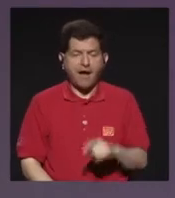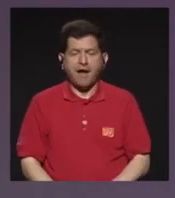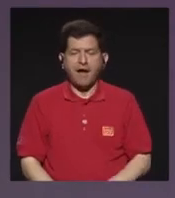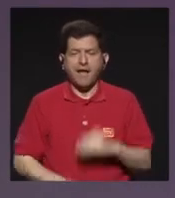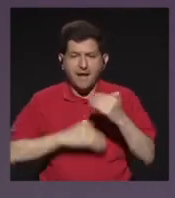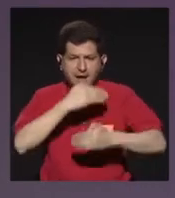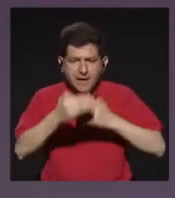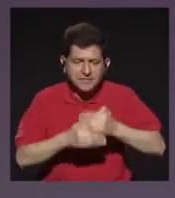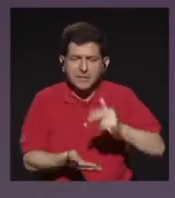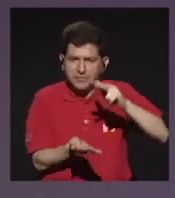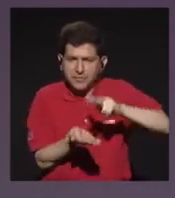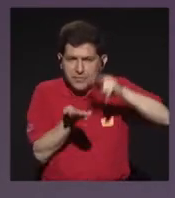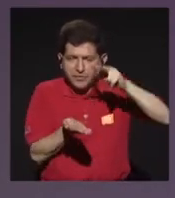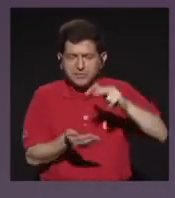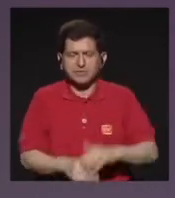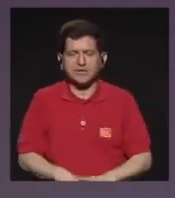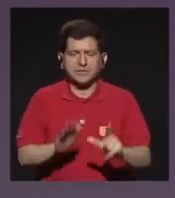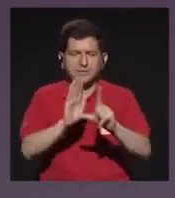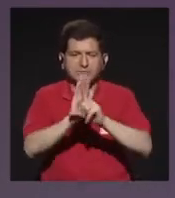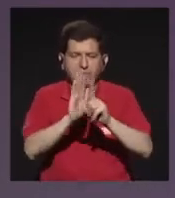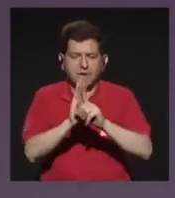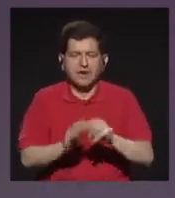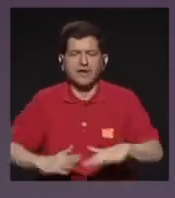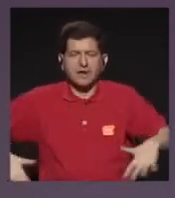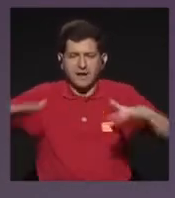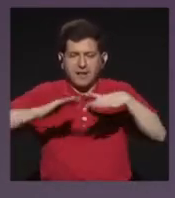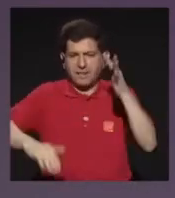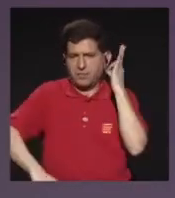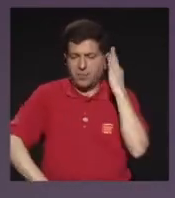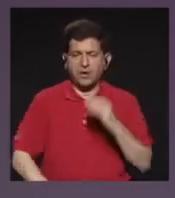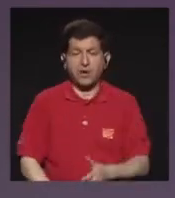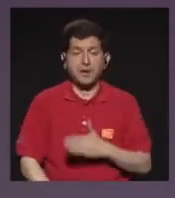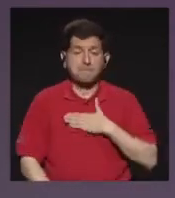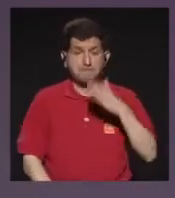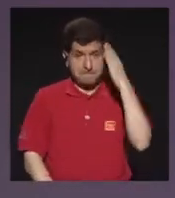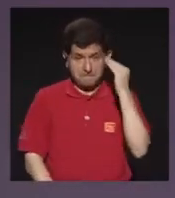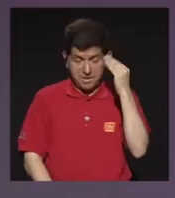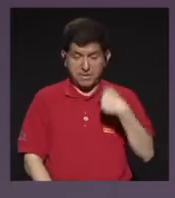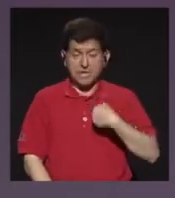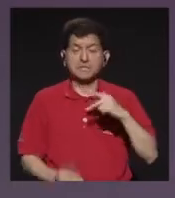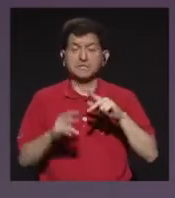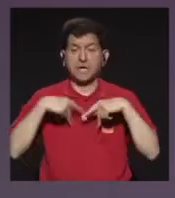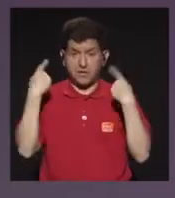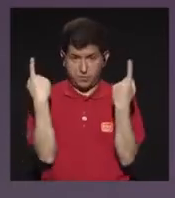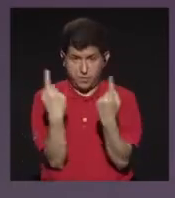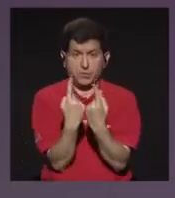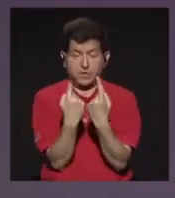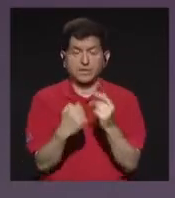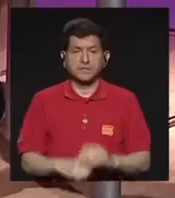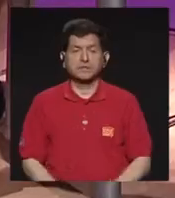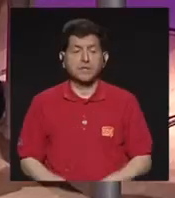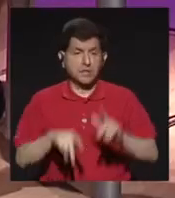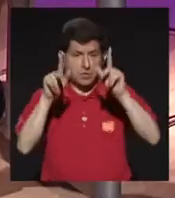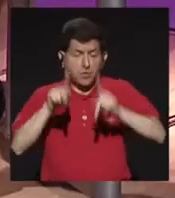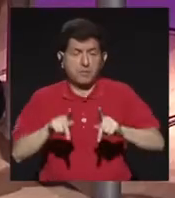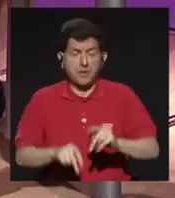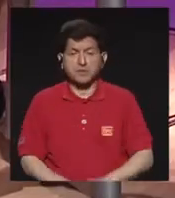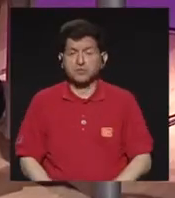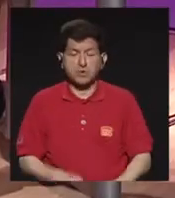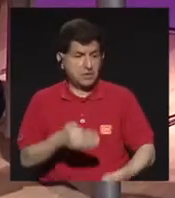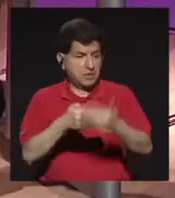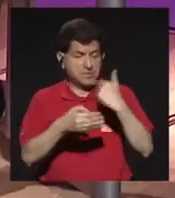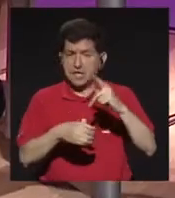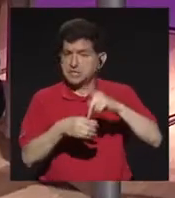legitimar ese espacio para esa mujer. Entonces yo en mi experiencia, porque vengo de un partido que es donde gente que no estábamos en